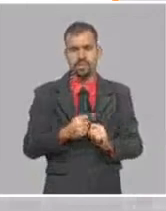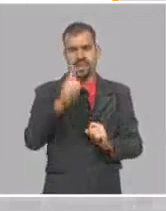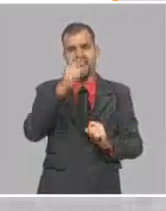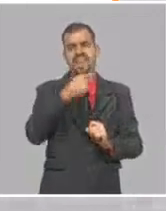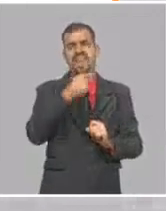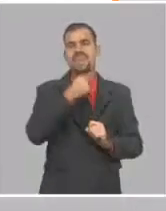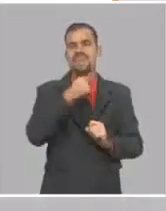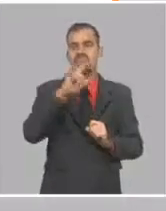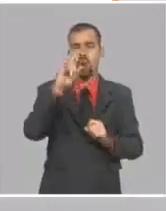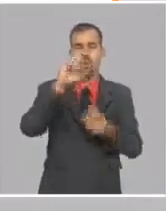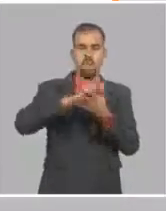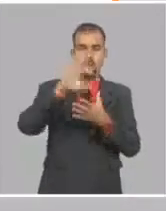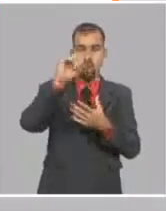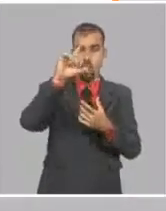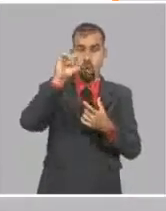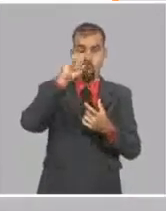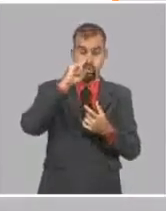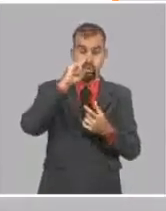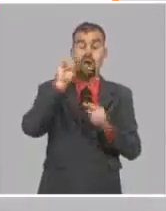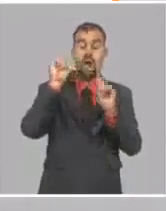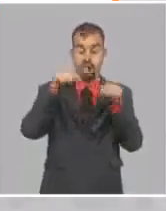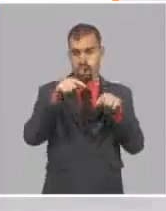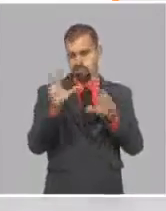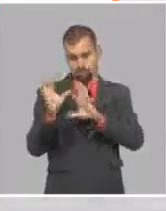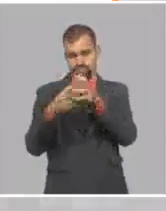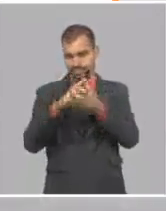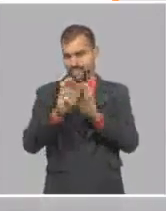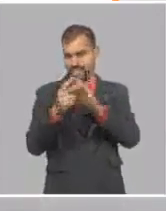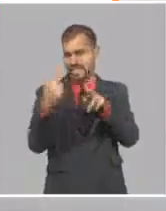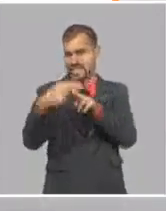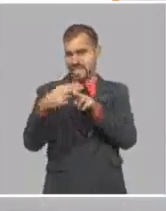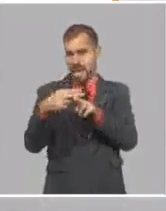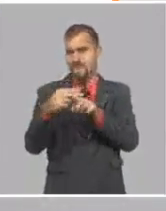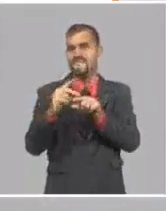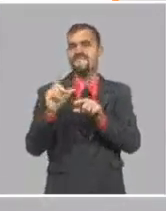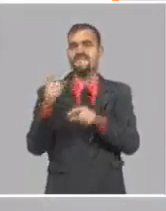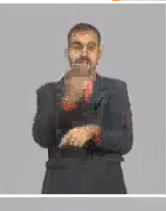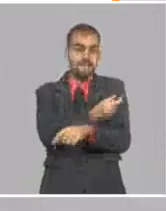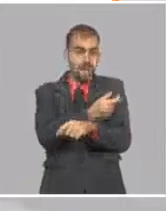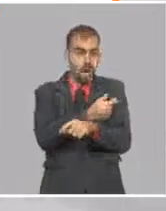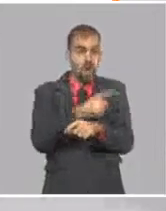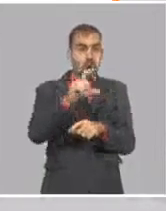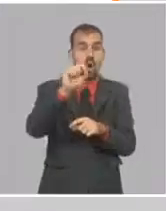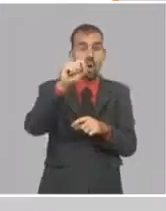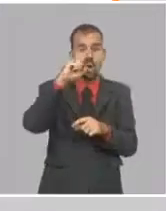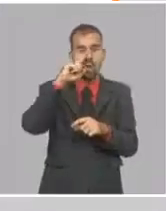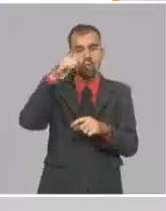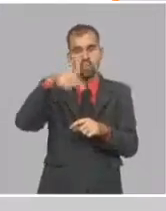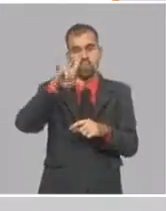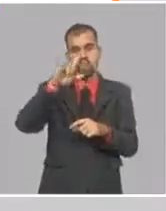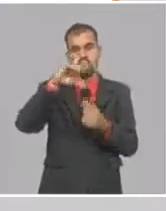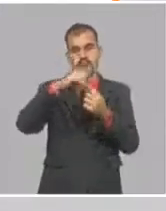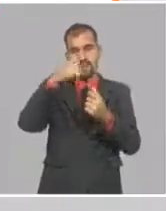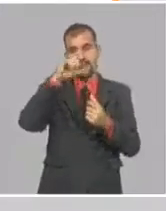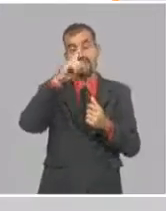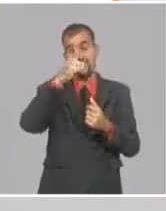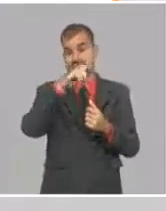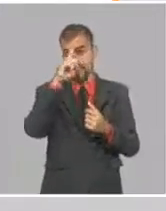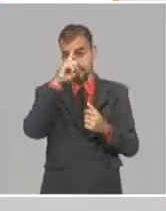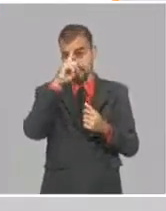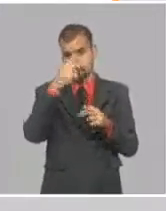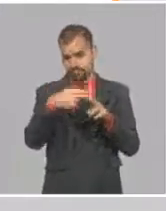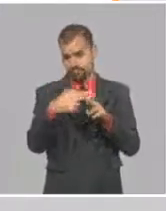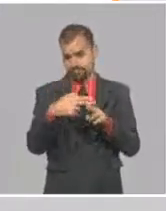y que una de las sea estas vacunas conjugadas tienen innumerables e innumerables ventajas de manera general